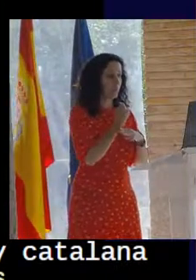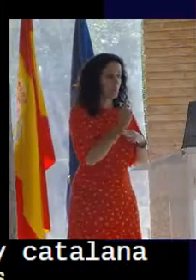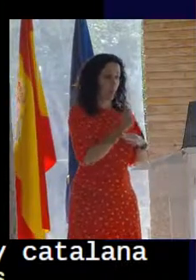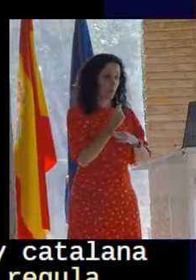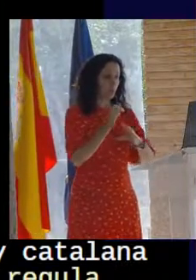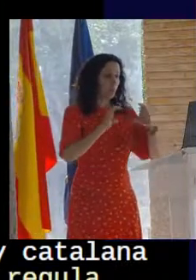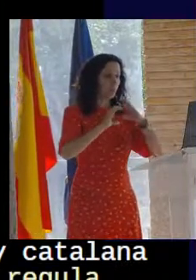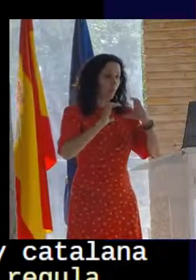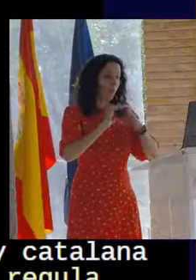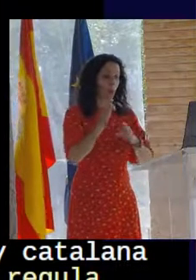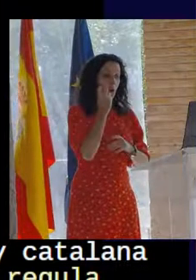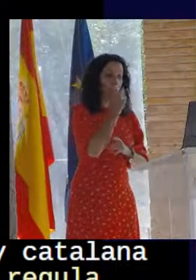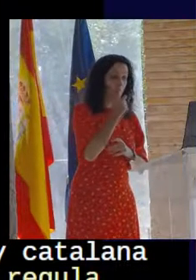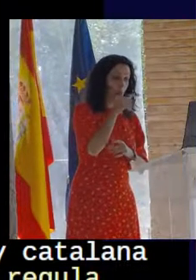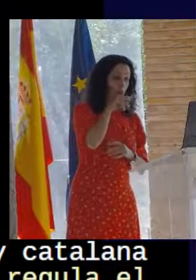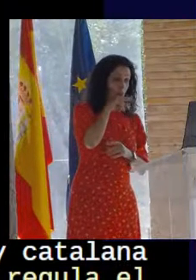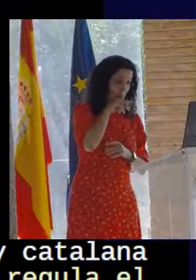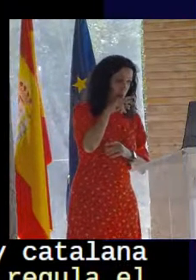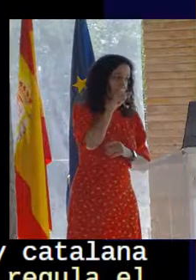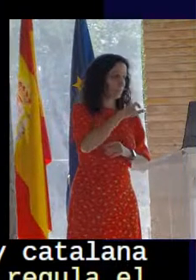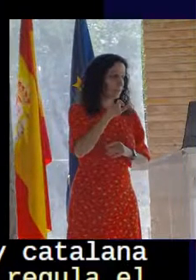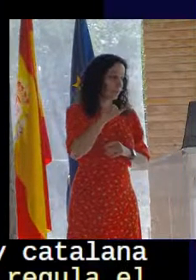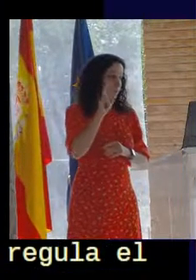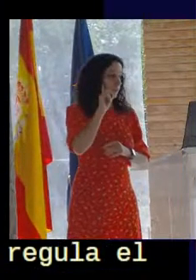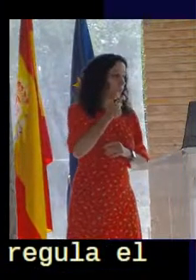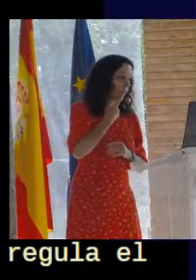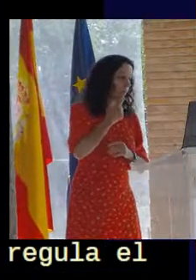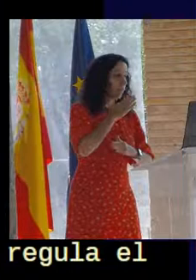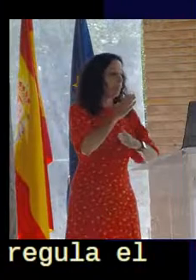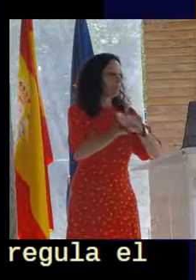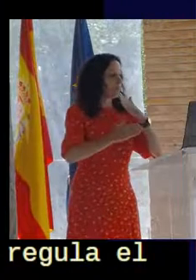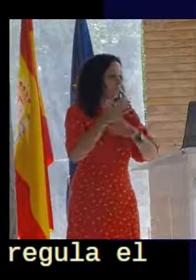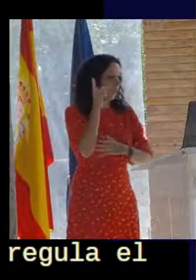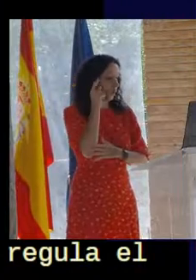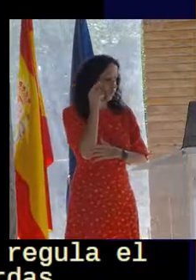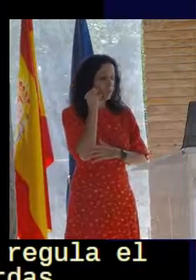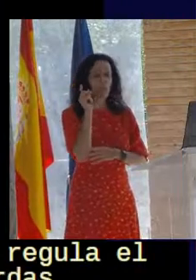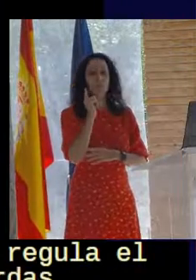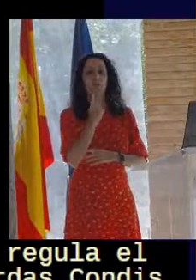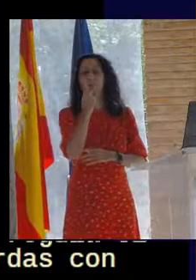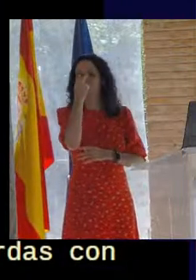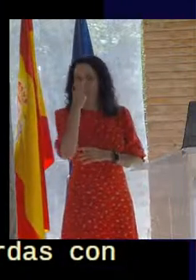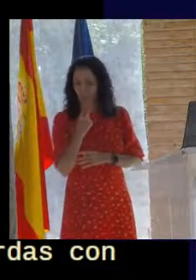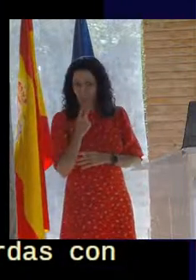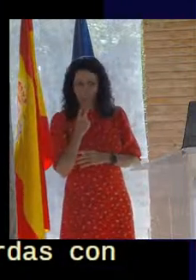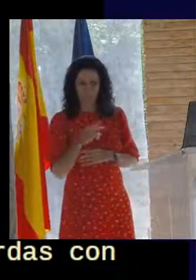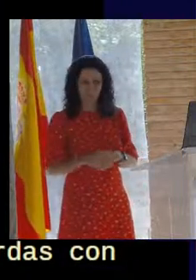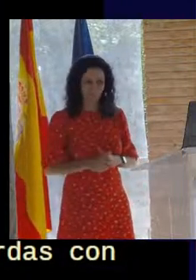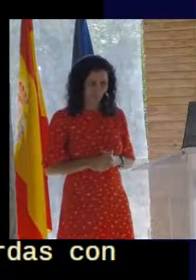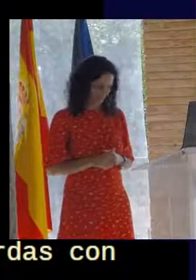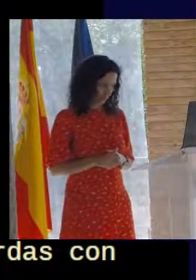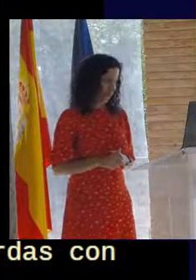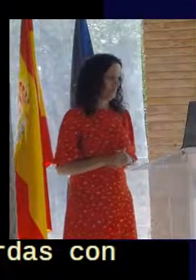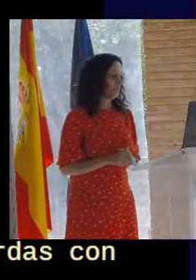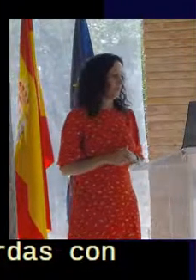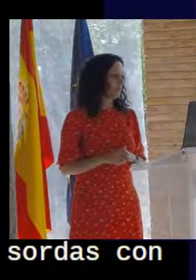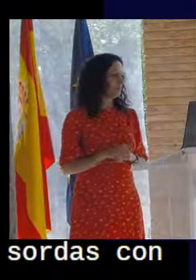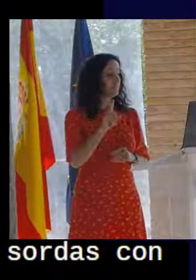regula el los medios de comunica oral de las personas sordas con discapacidad sordas y